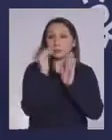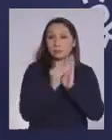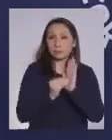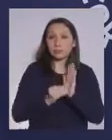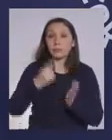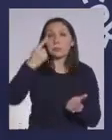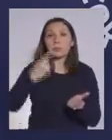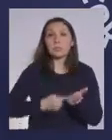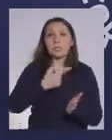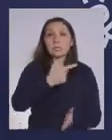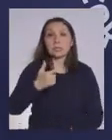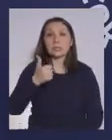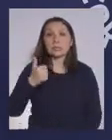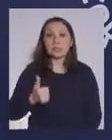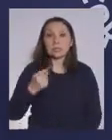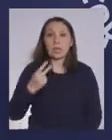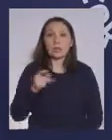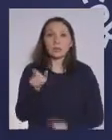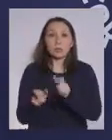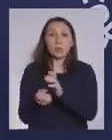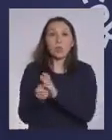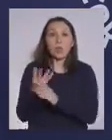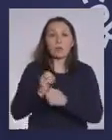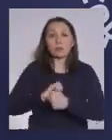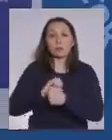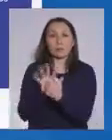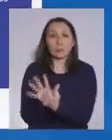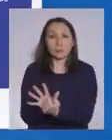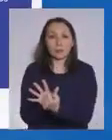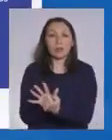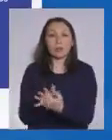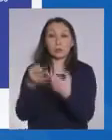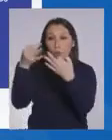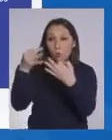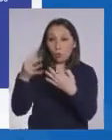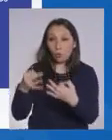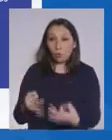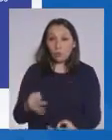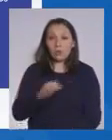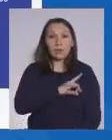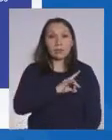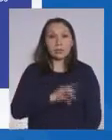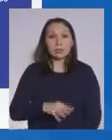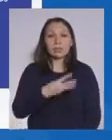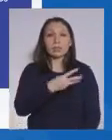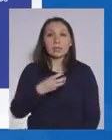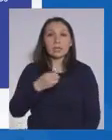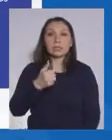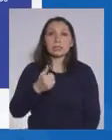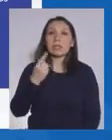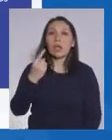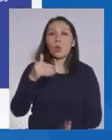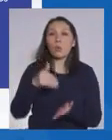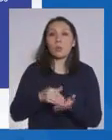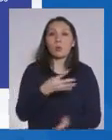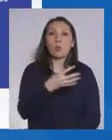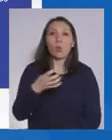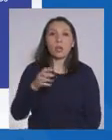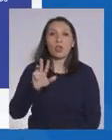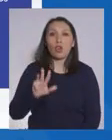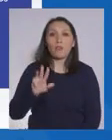mil 762 casos nuevos cobit 19 lo que da un total en nuestro país de 361 mil